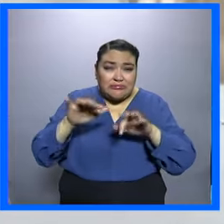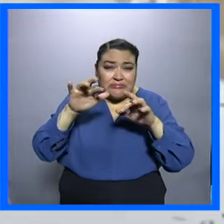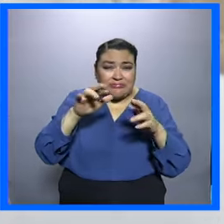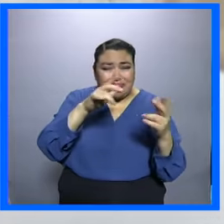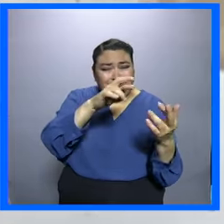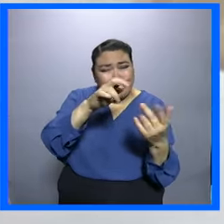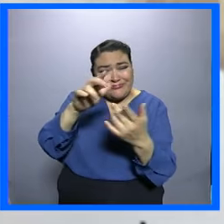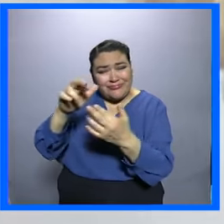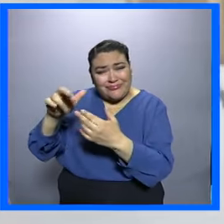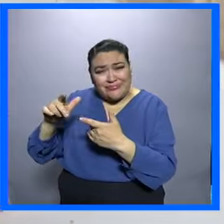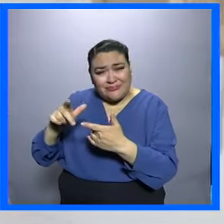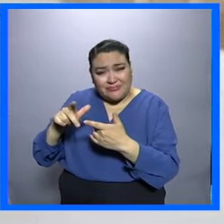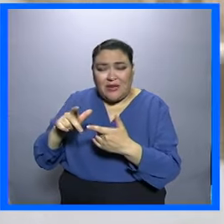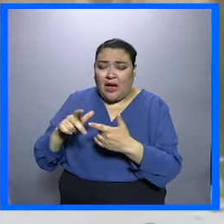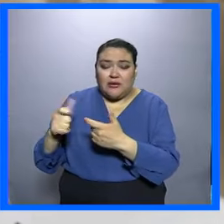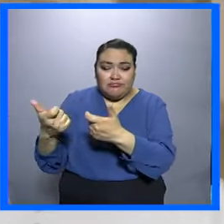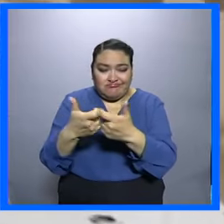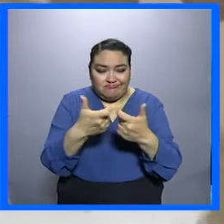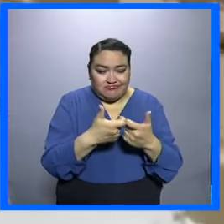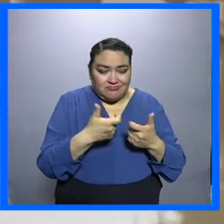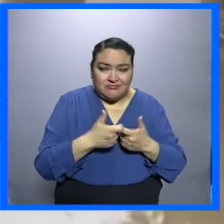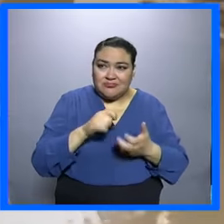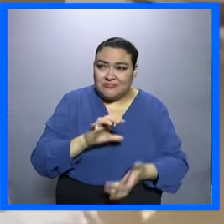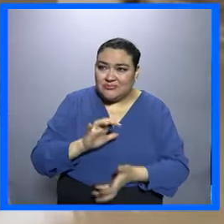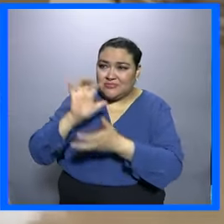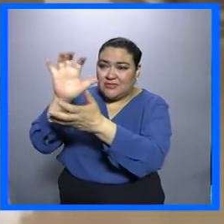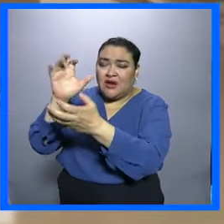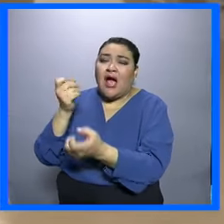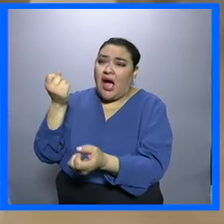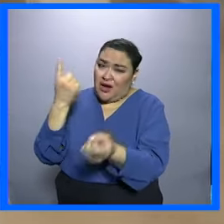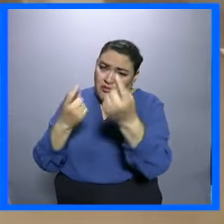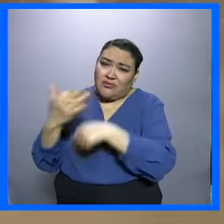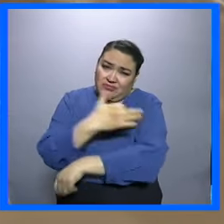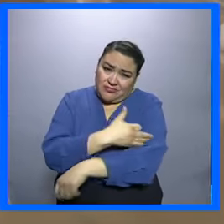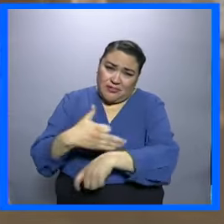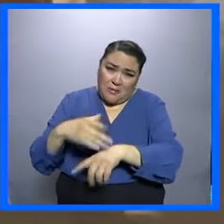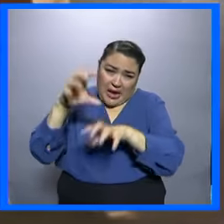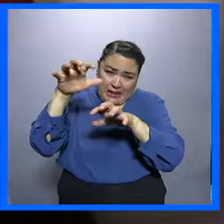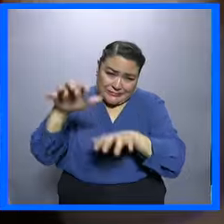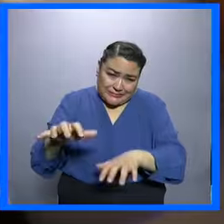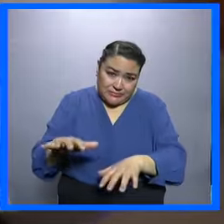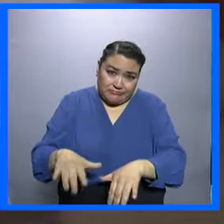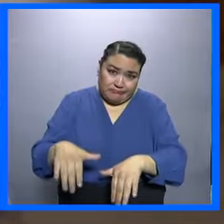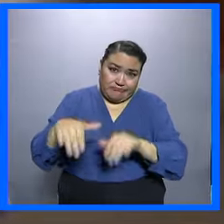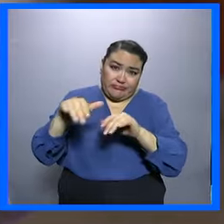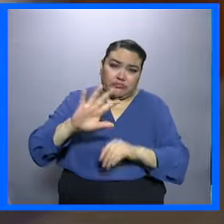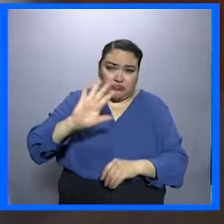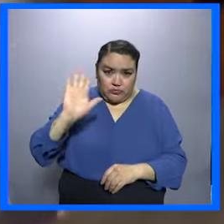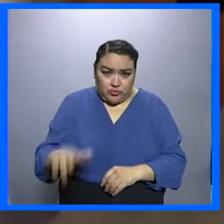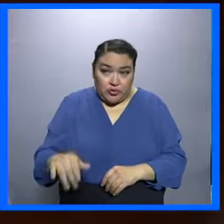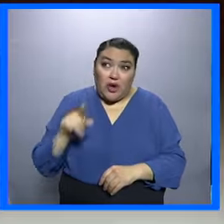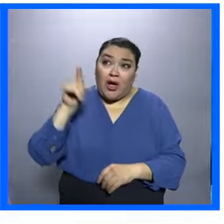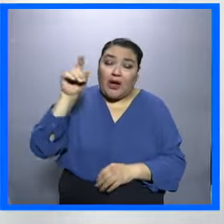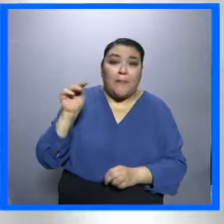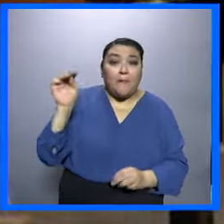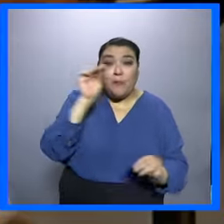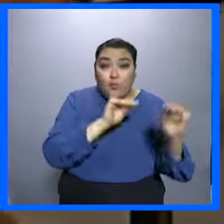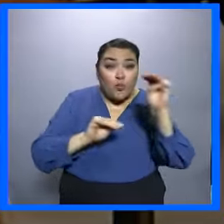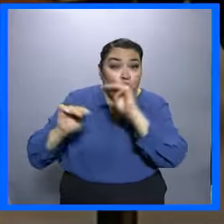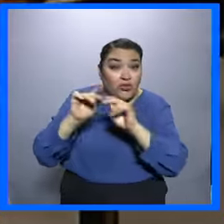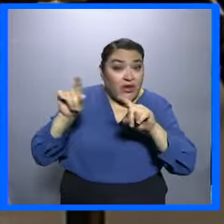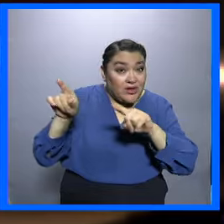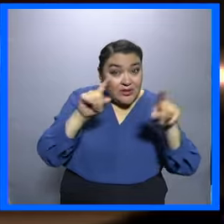su patrimonio y en algunos casos a sus seres queridos. La música típica de la región huasteca se convirtió en símbolo